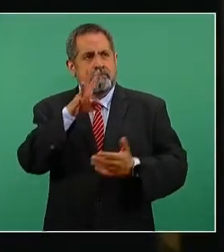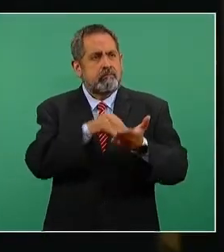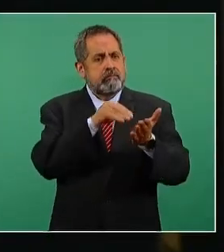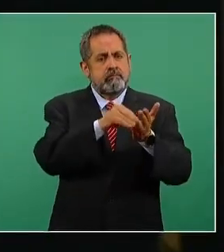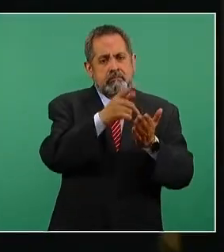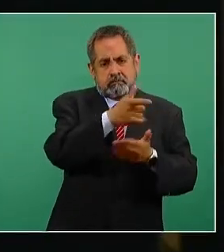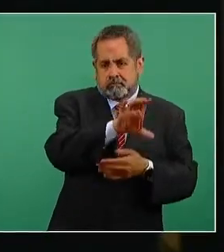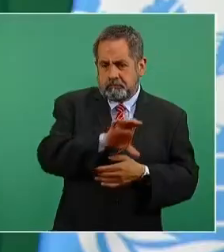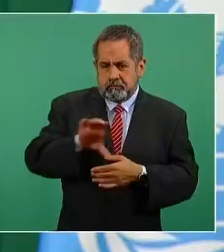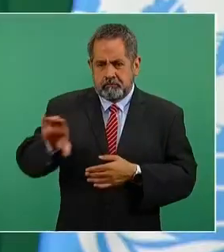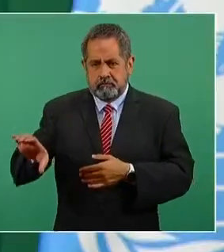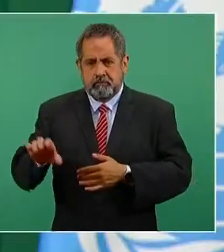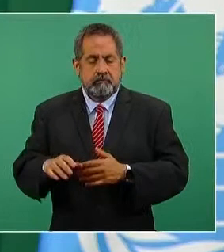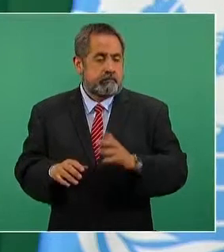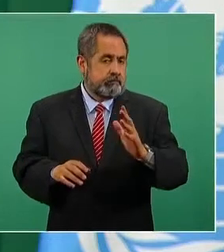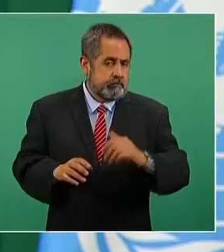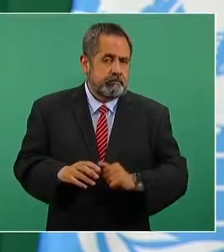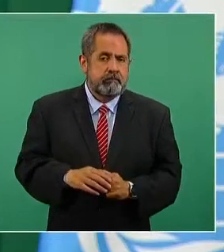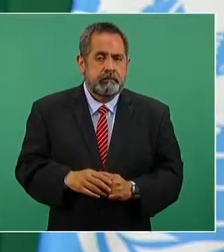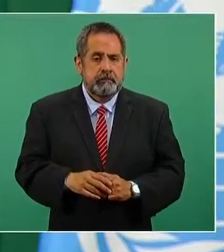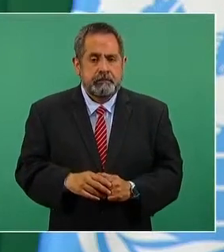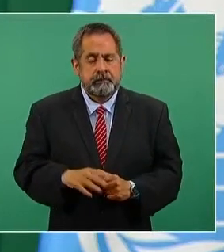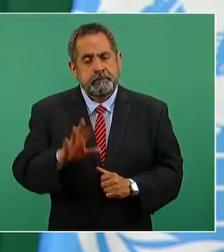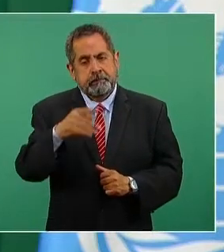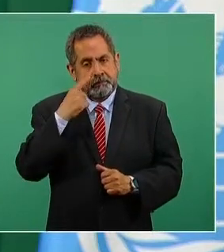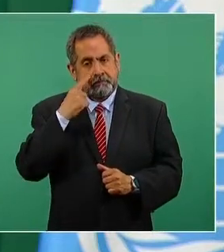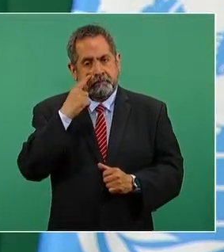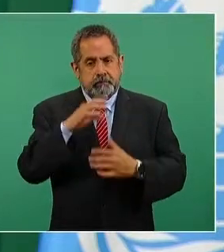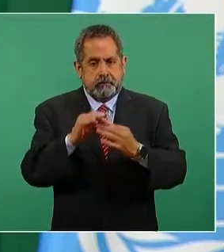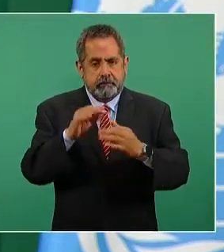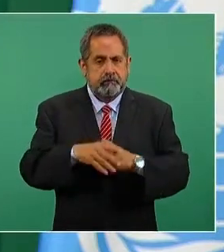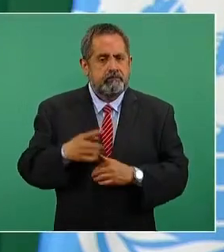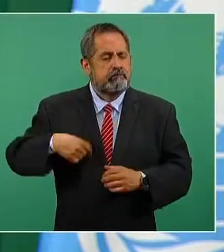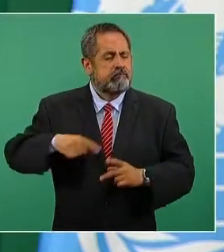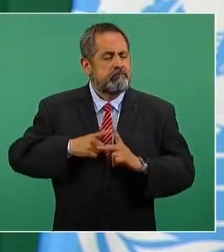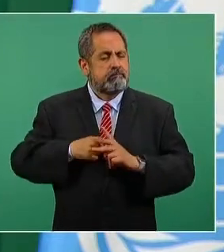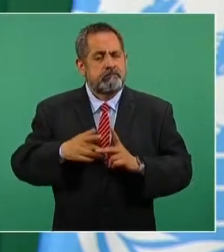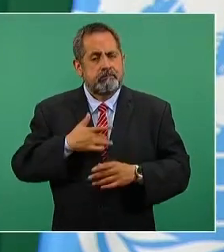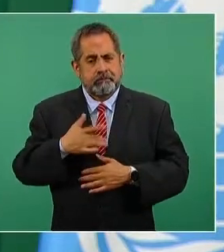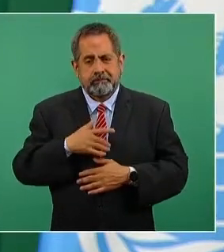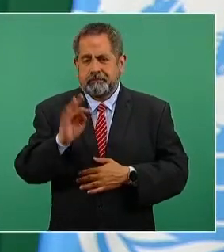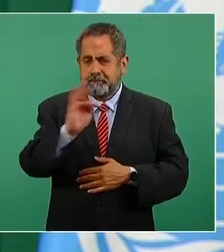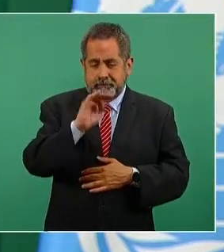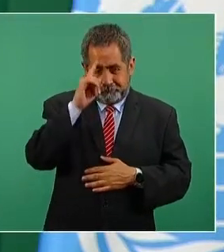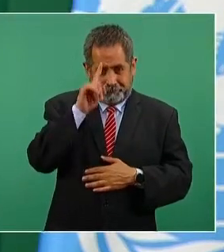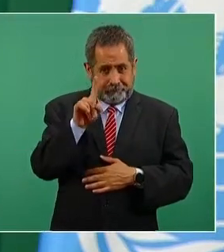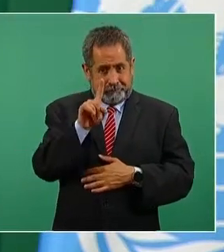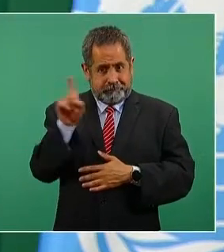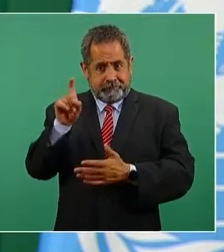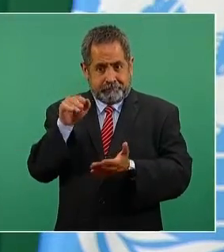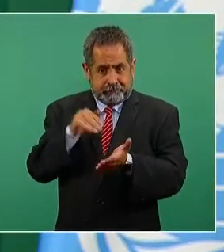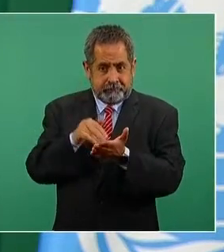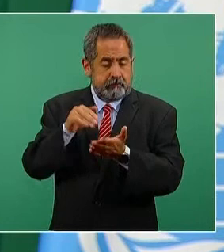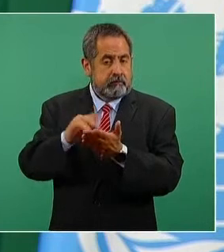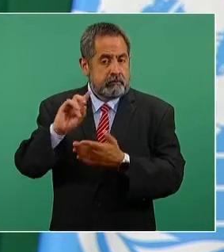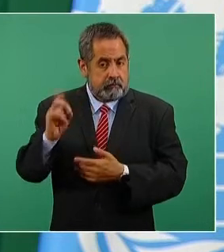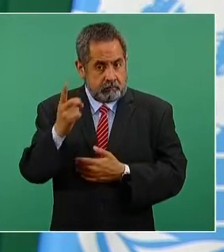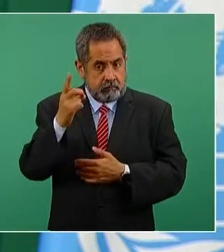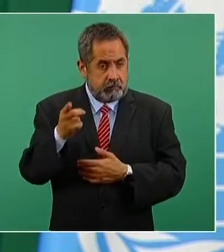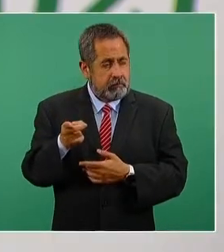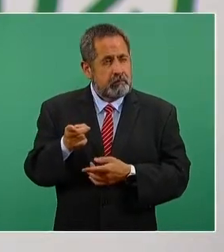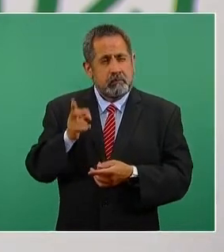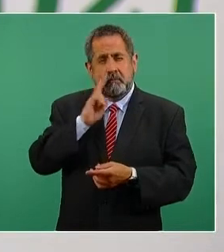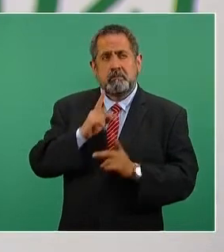se comprometieron? El motivo, mira, nosotros hemos calculado lo siguiente: si con 100 millones de dólares